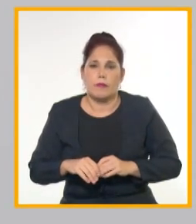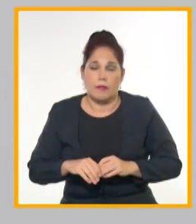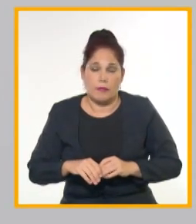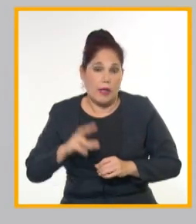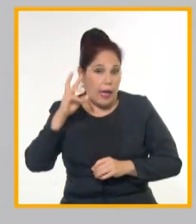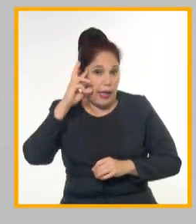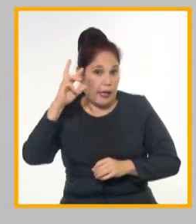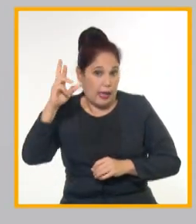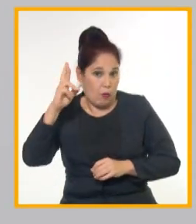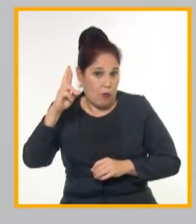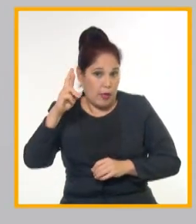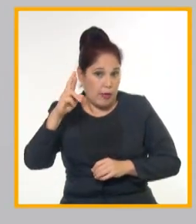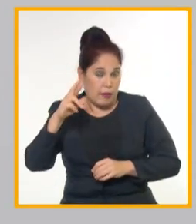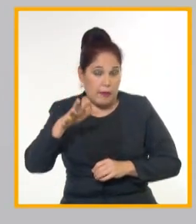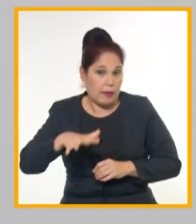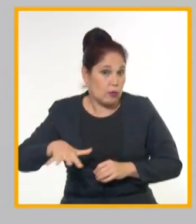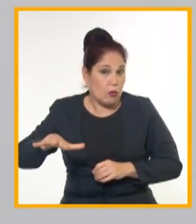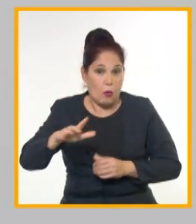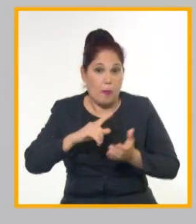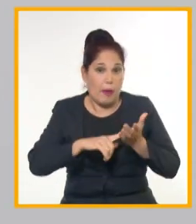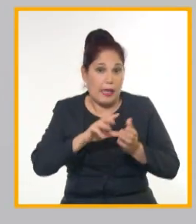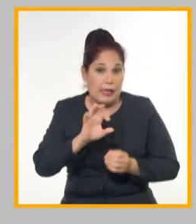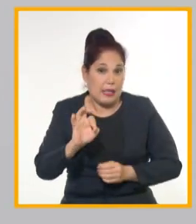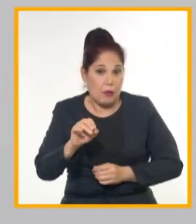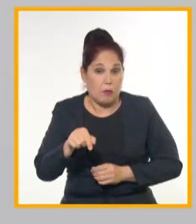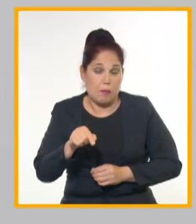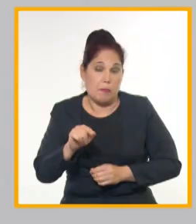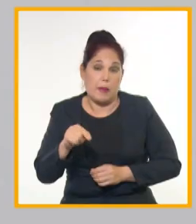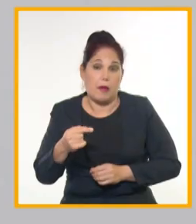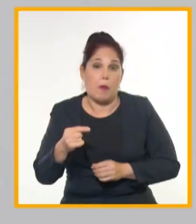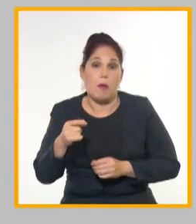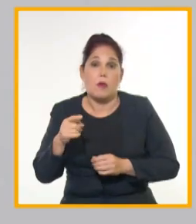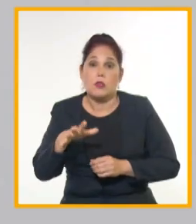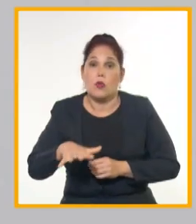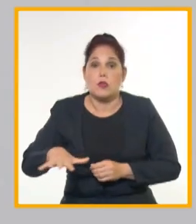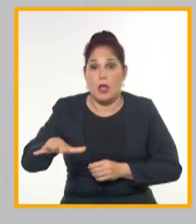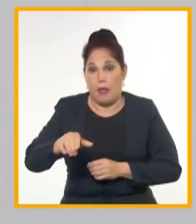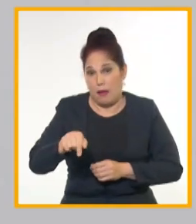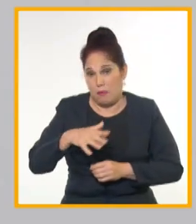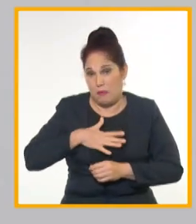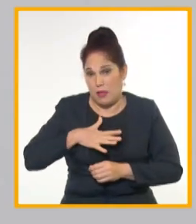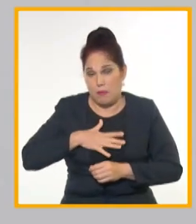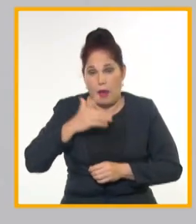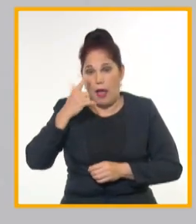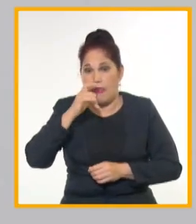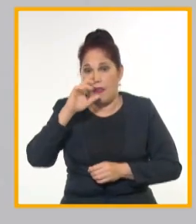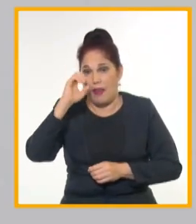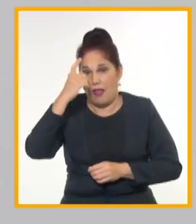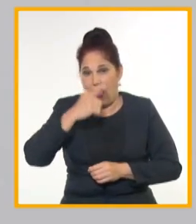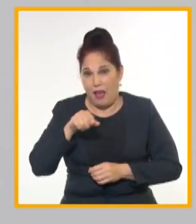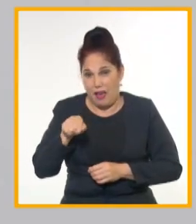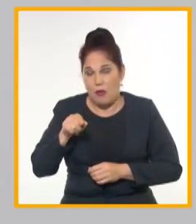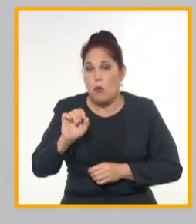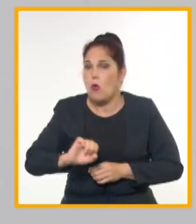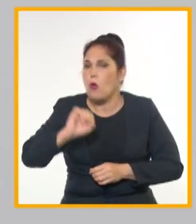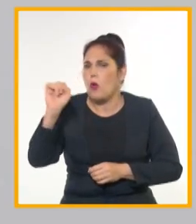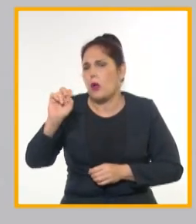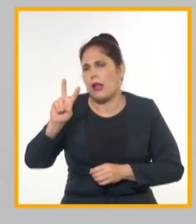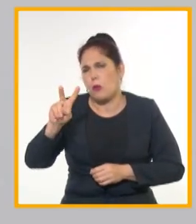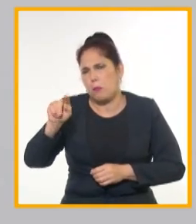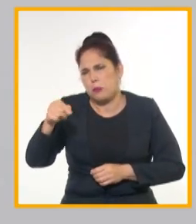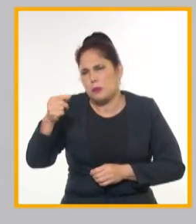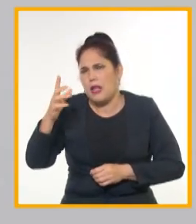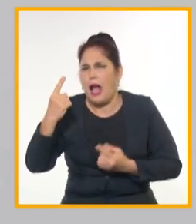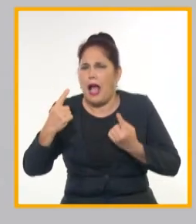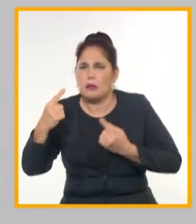resto de las formaciones partidistas, excepto el Partido Sociedad Patriótica de Andrea González, que logró un 2 punto